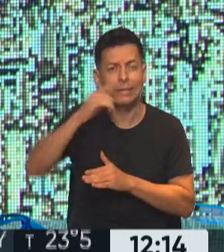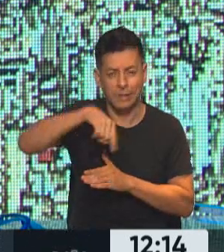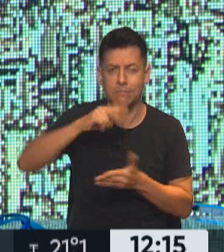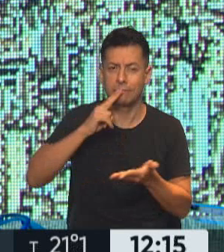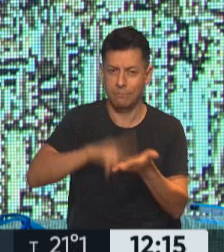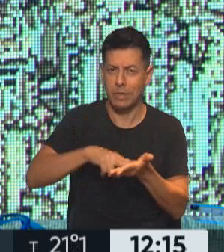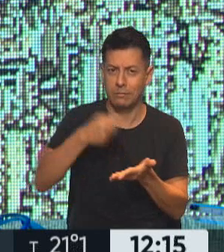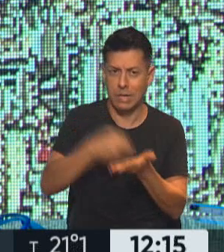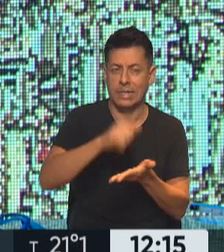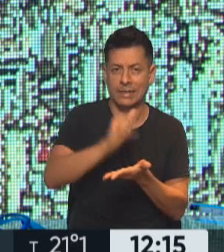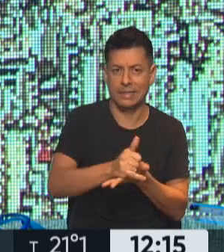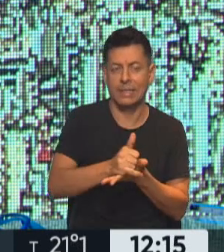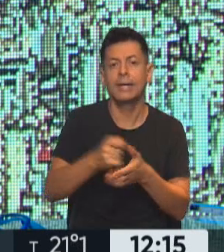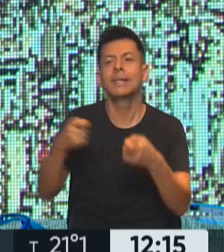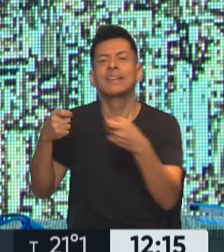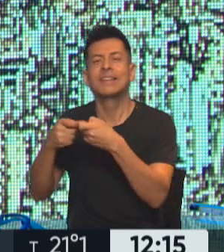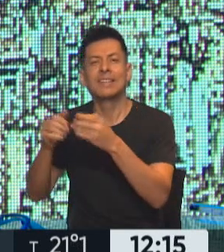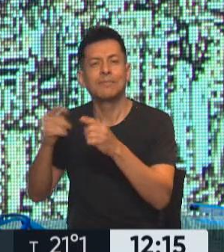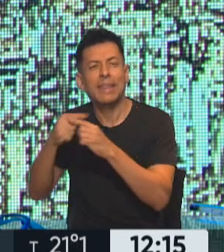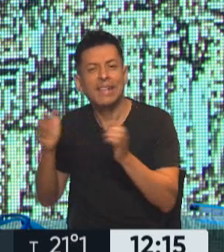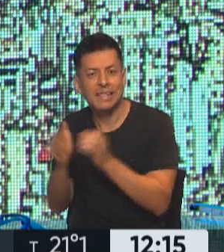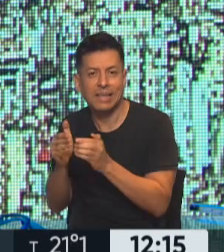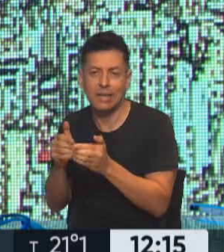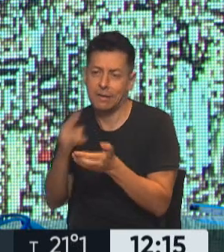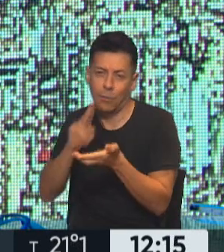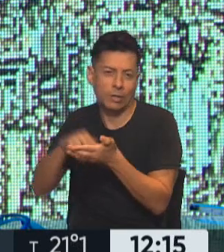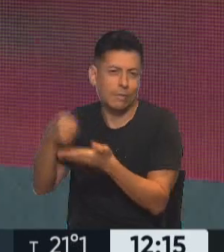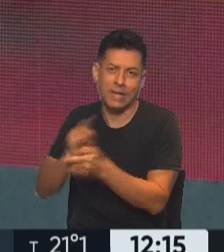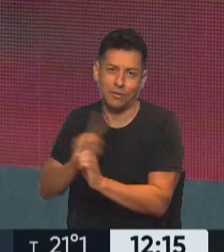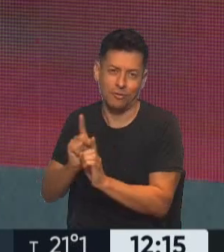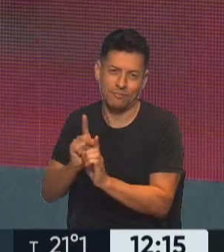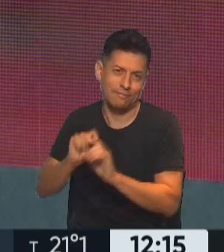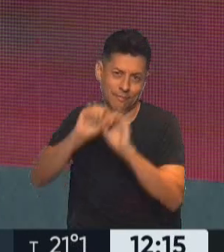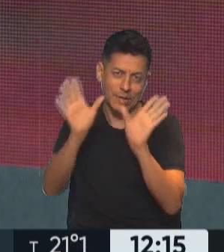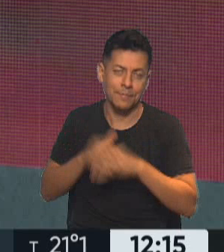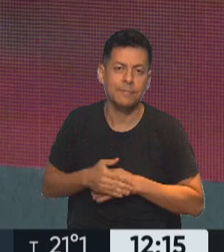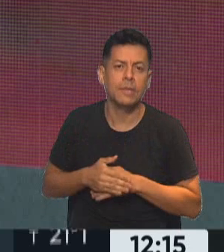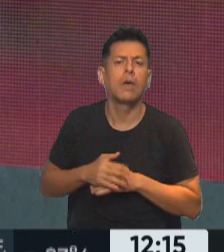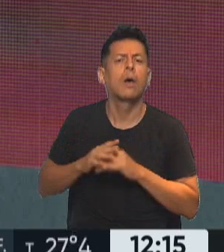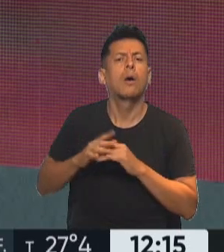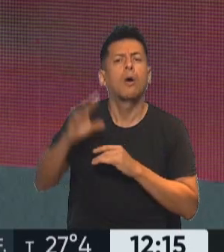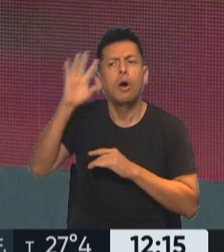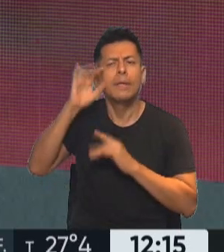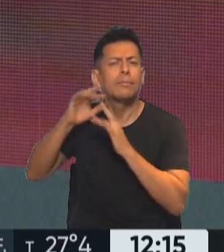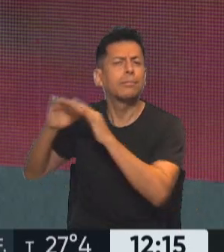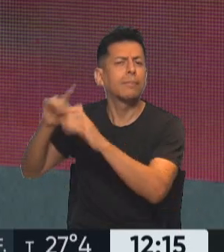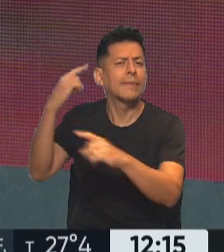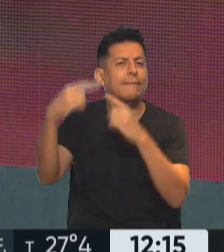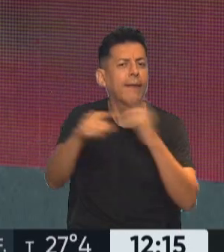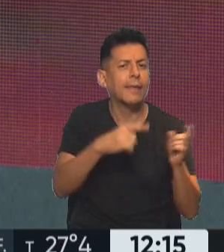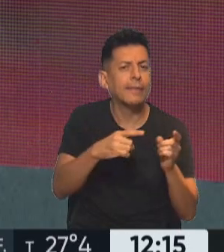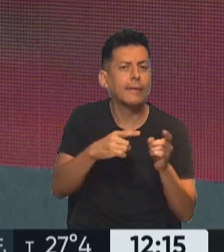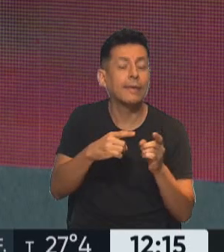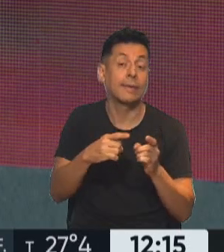decir, que a pequeña y mediana empresa claramente no las alcanza. Bueno, repercusiones varias, lógicamente, luego del anuncio de este proyecto. Reiteramos,